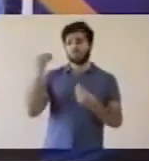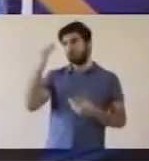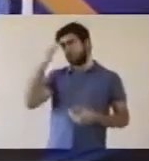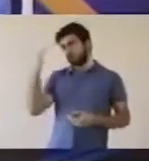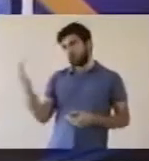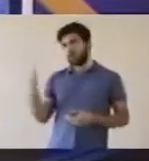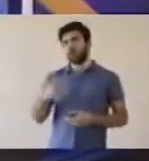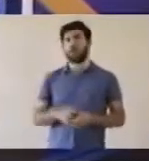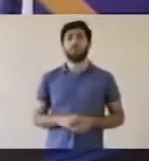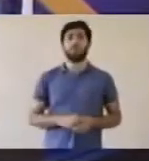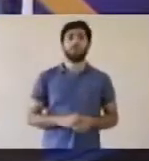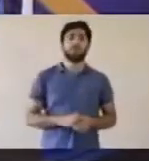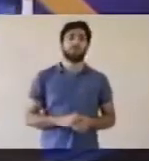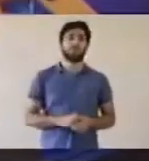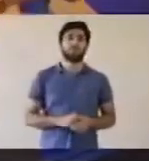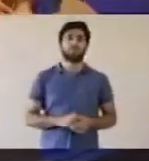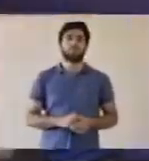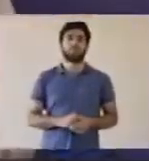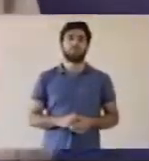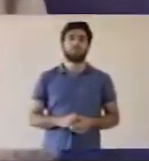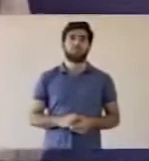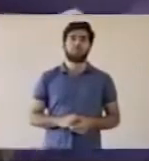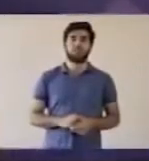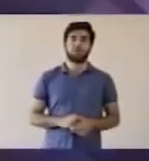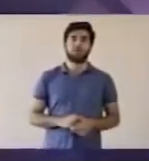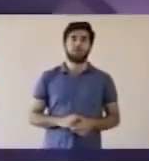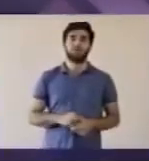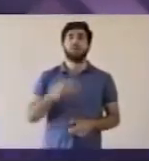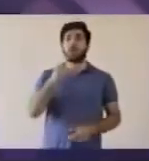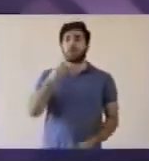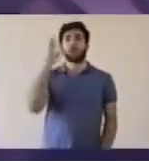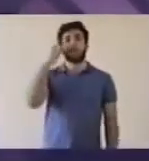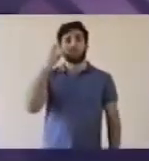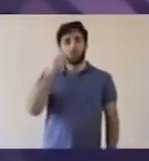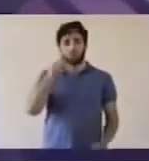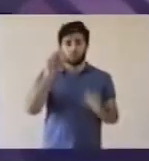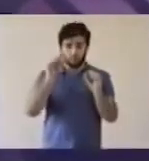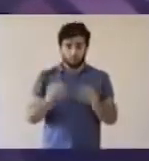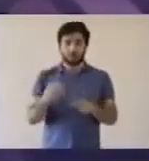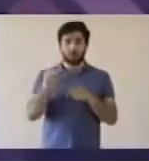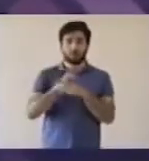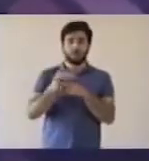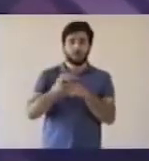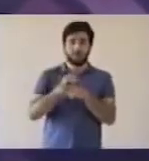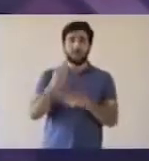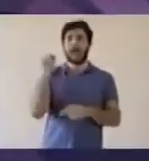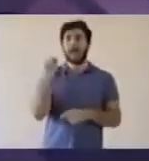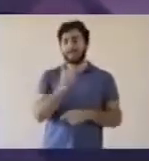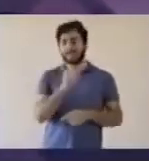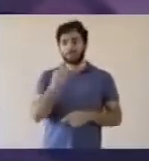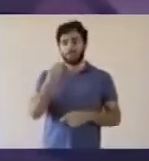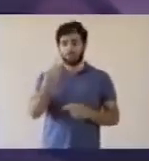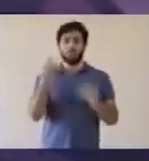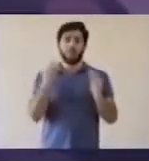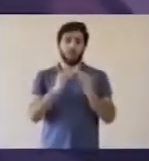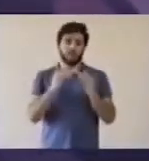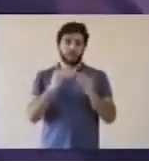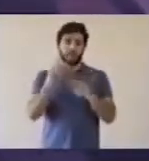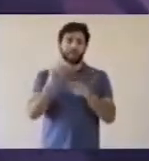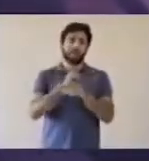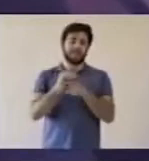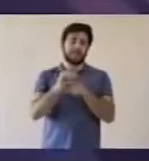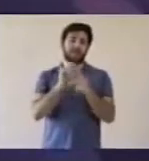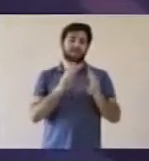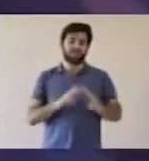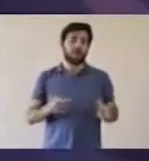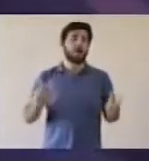Pajata, Edili, muchas gracias, Edili. Bueno, continuamos. Recuerda, puedes practicar esta canción en casa.